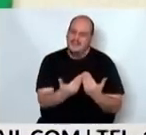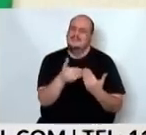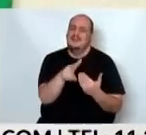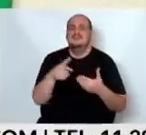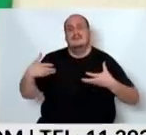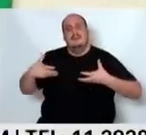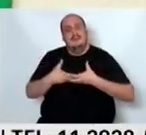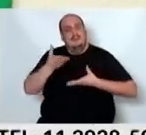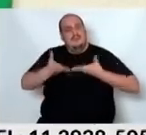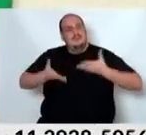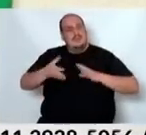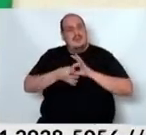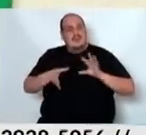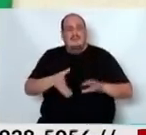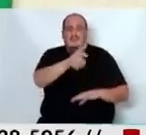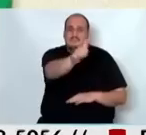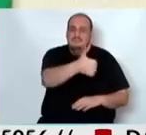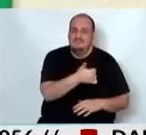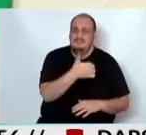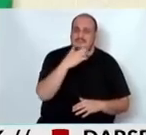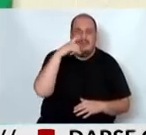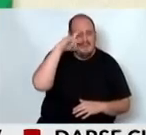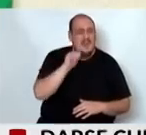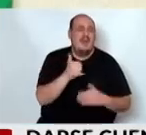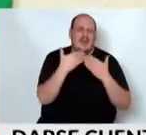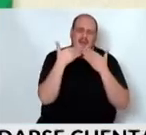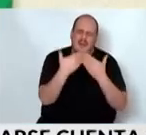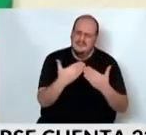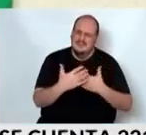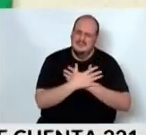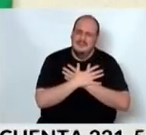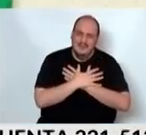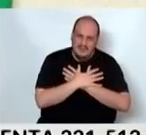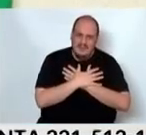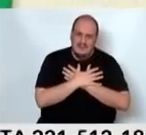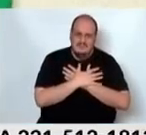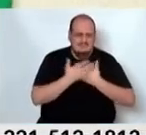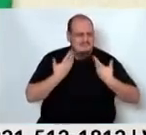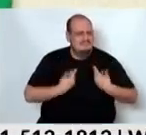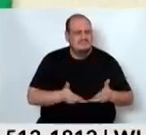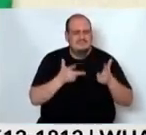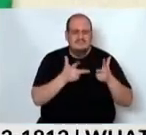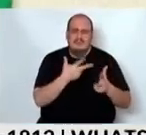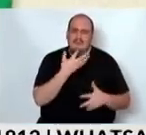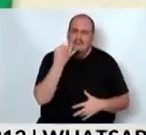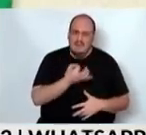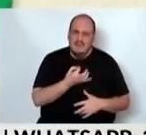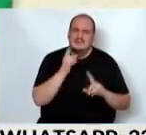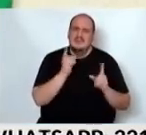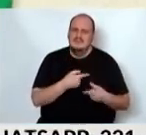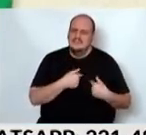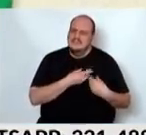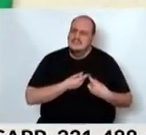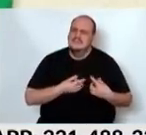hacemos Seres Libres, agradecemos enormemente, Pamela, querida, tu verdad, tu